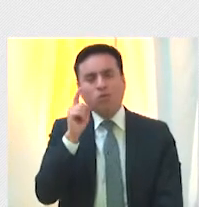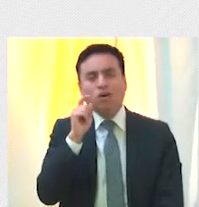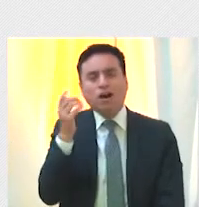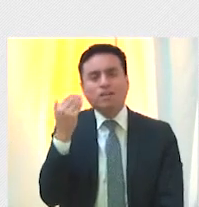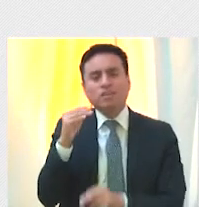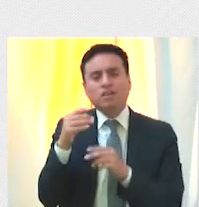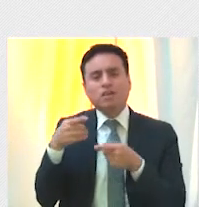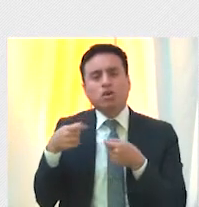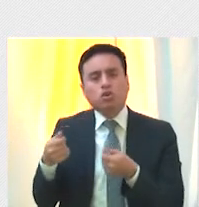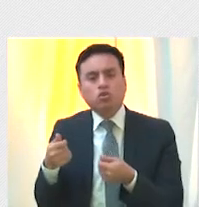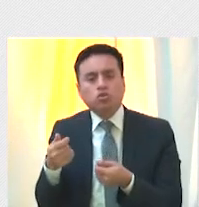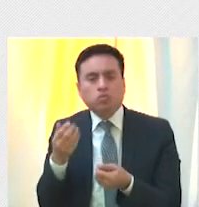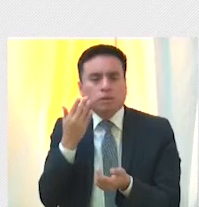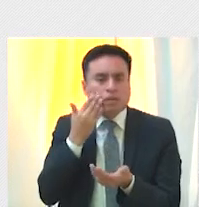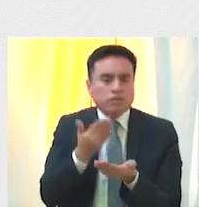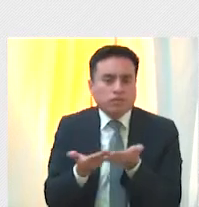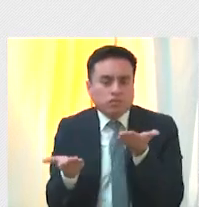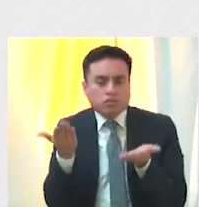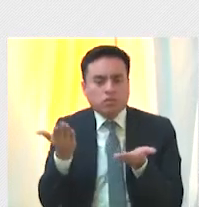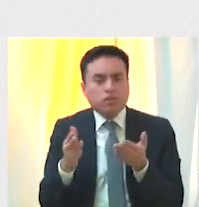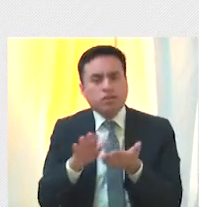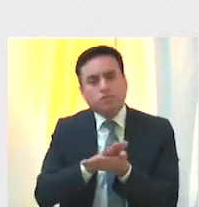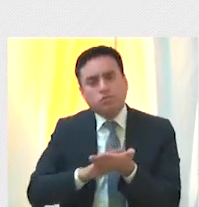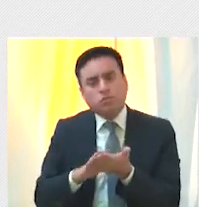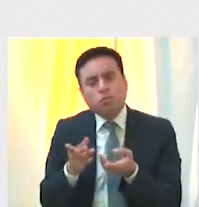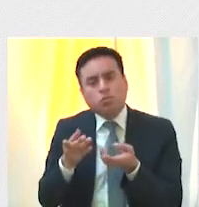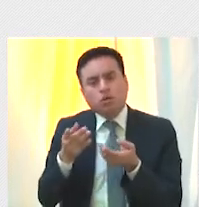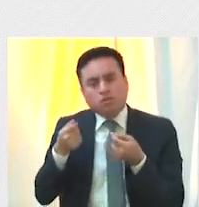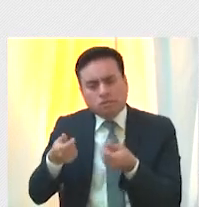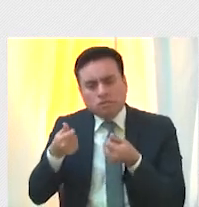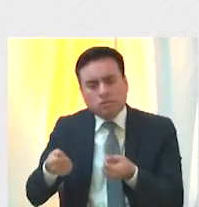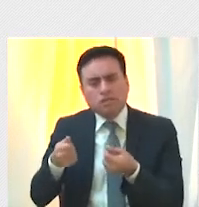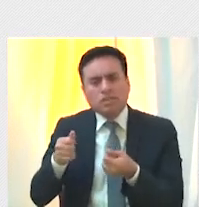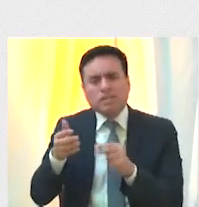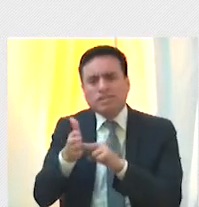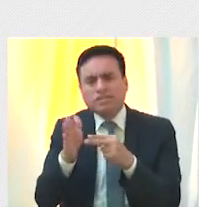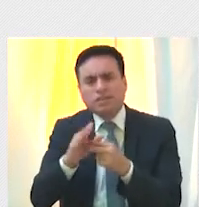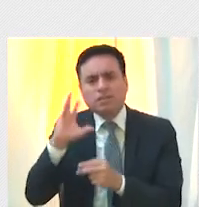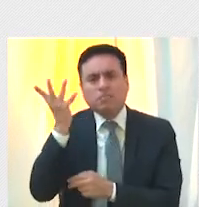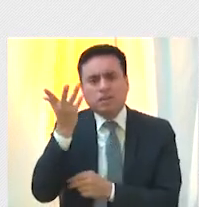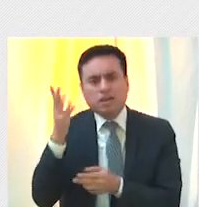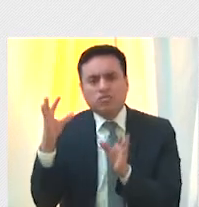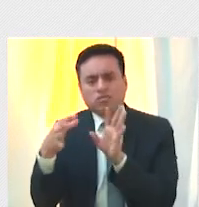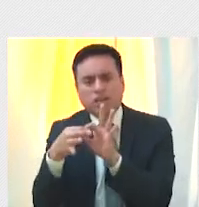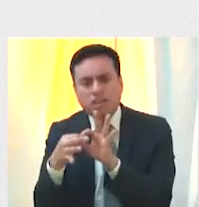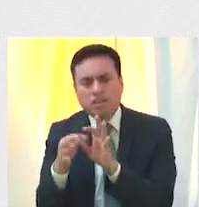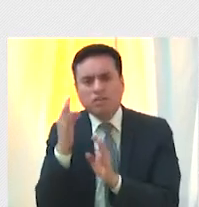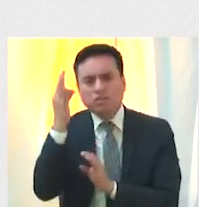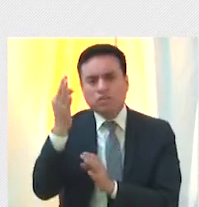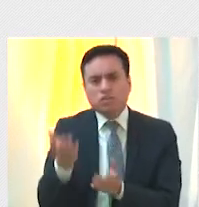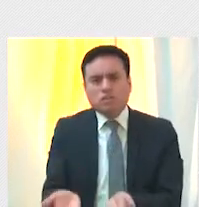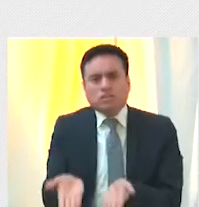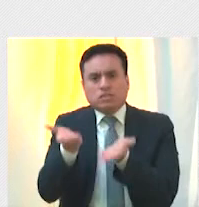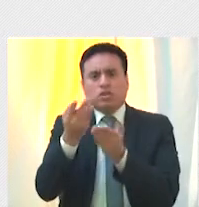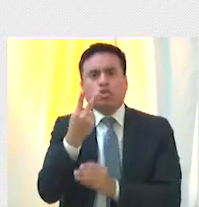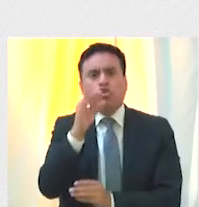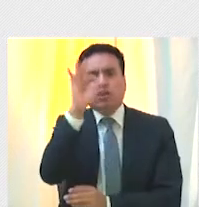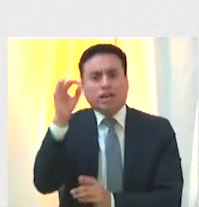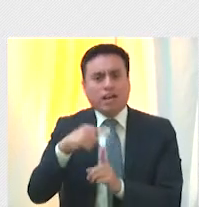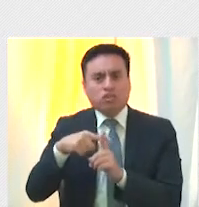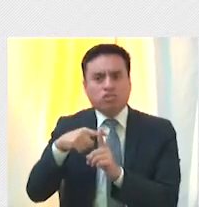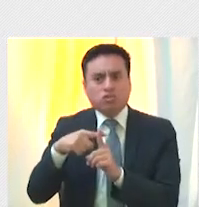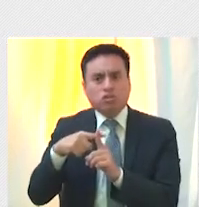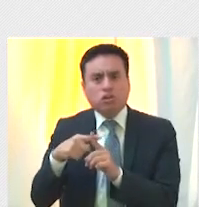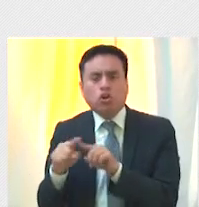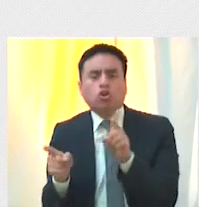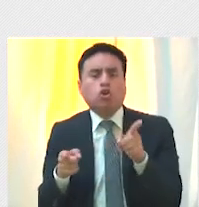análisis de costo-beneficio entre cuánto costaría enfrentar las crisis climáticas asociadas a un incremento sobre los 2 grados contra